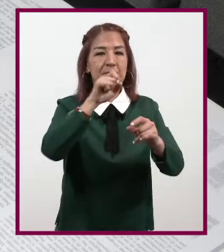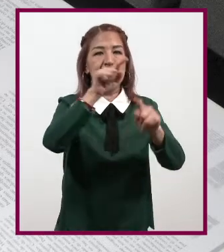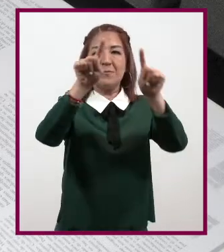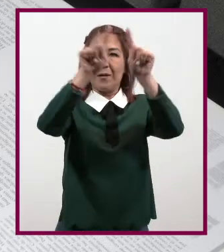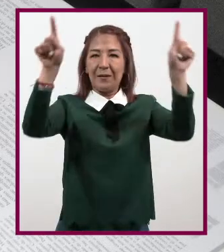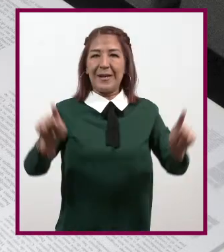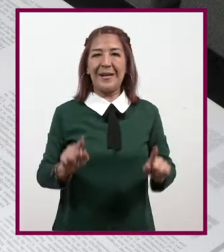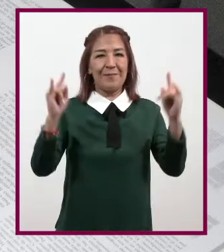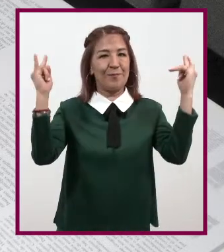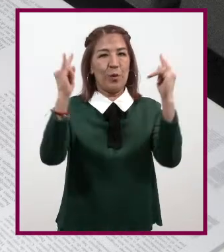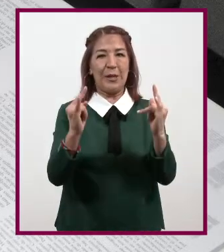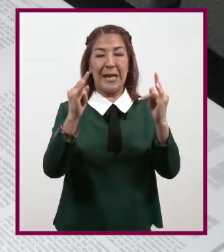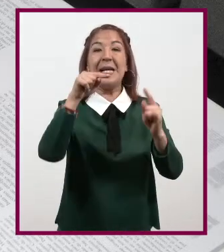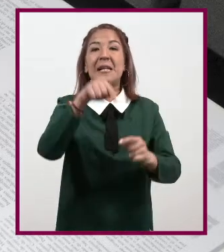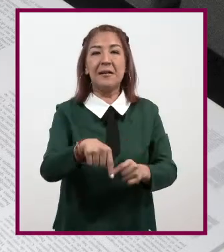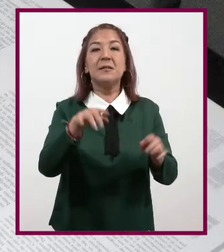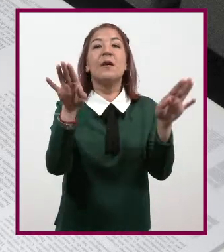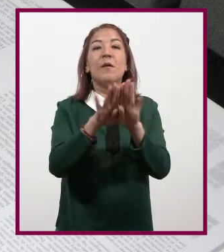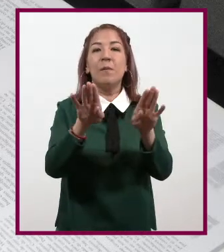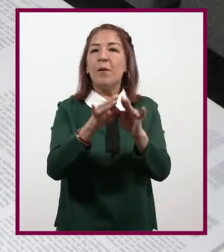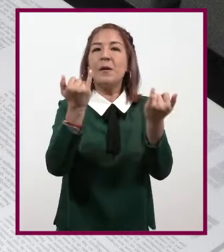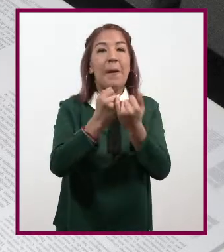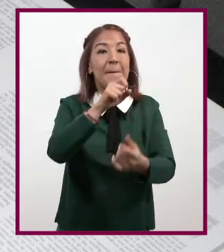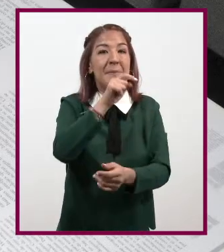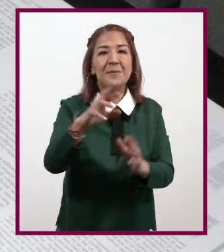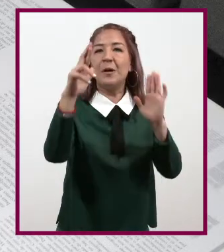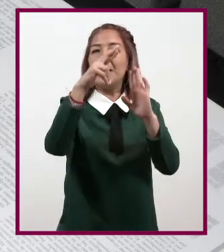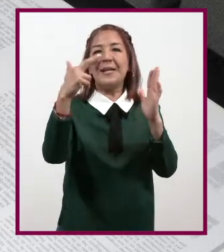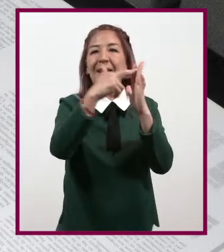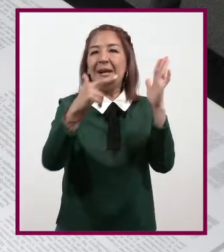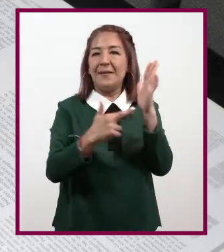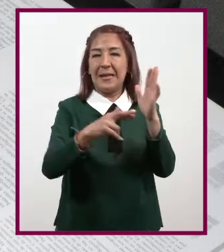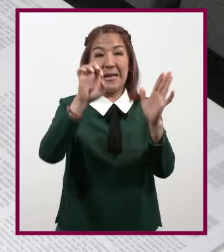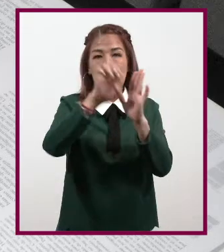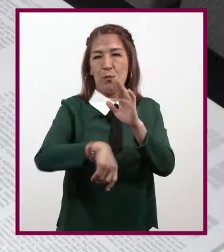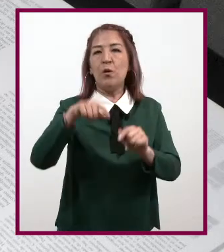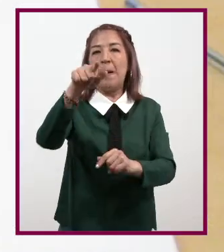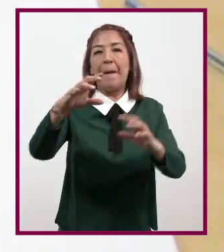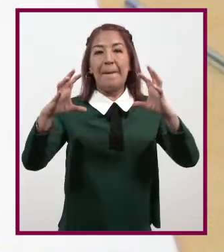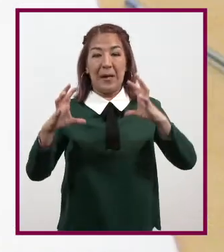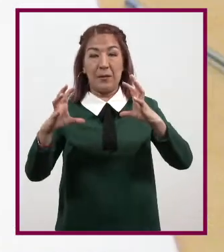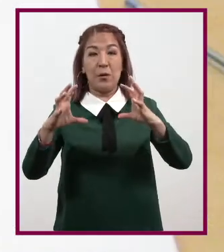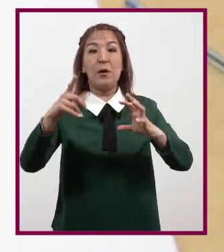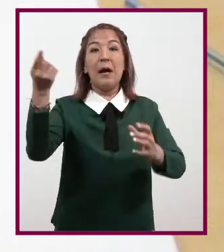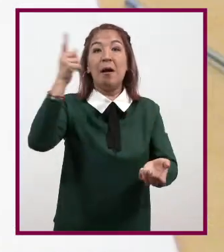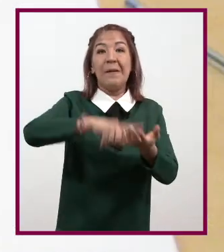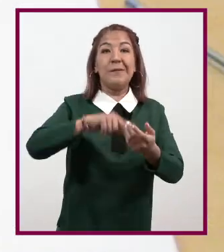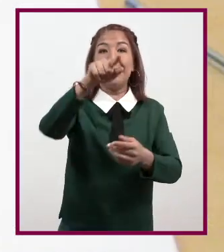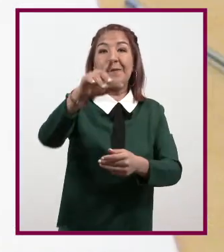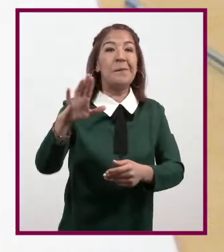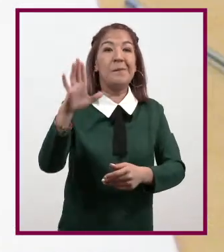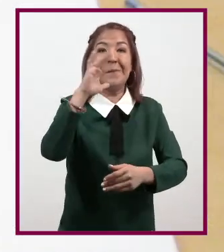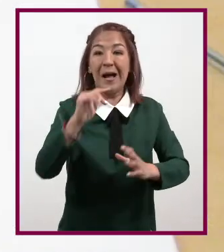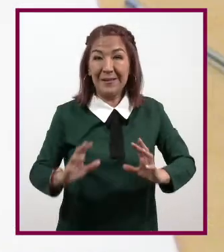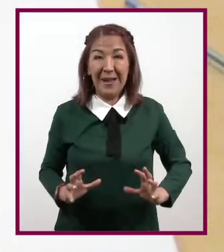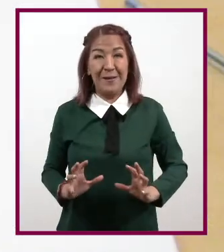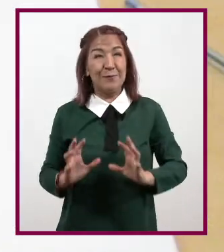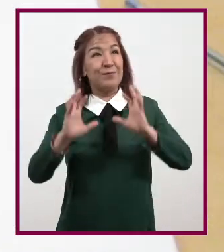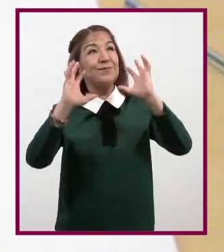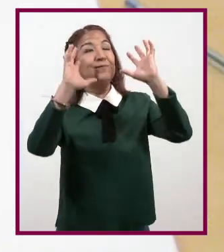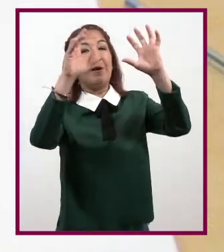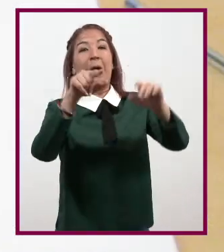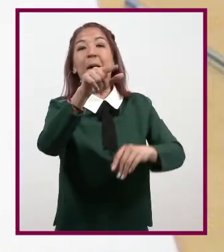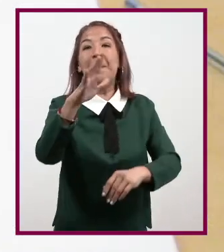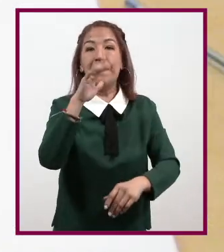Y entonces esas dos reglas te ponen a ti en unas situaciones extrañas. Por ejemplo, si el balón llega a una altura en la cual no puedes hacer otra cosa